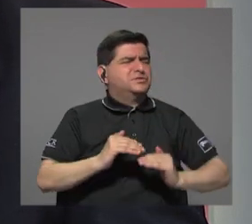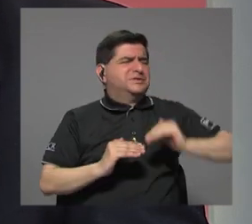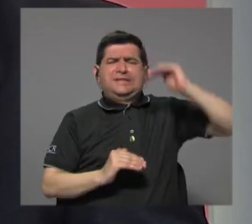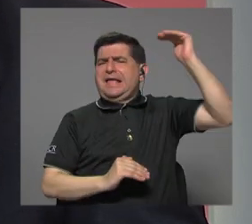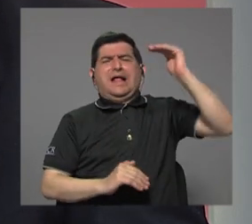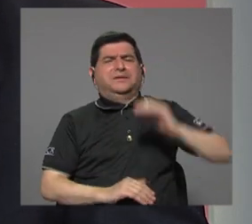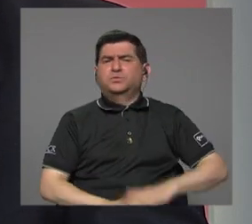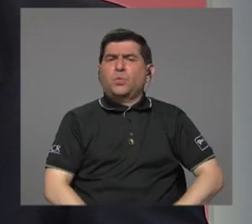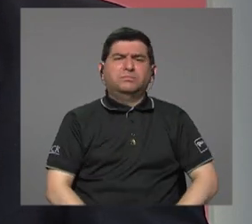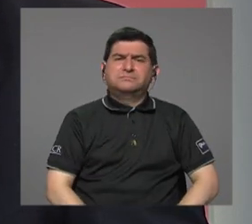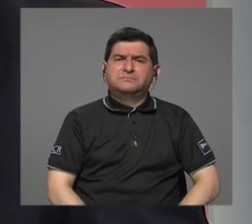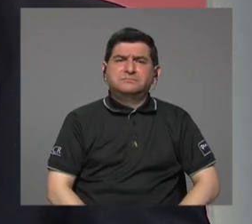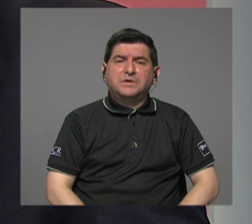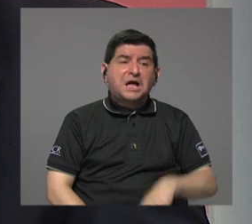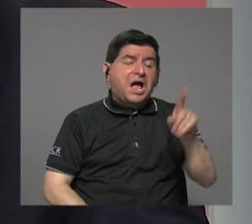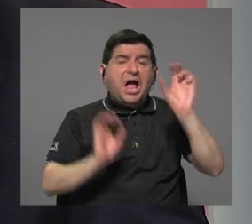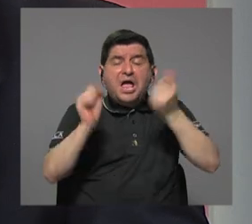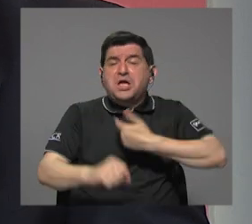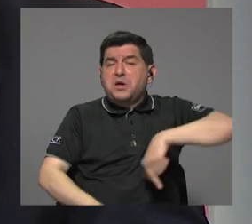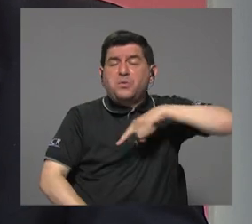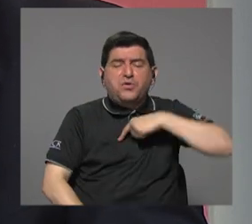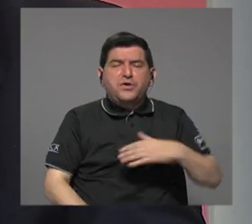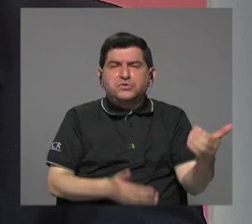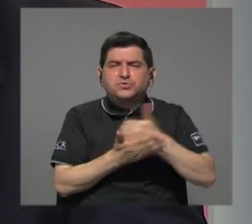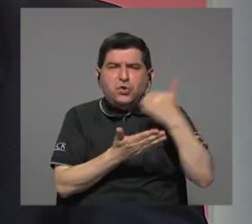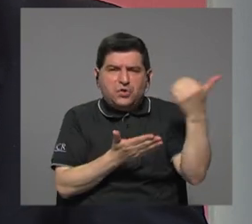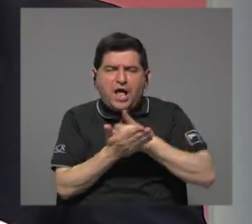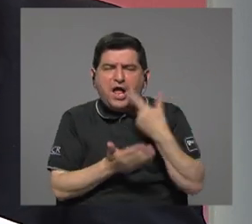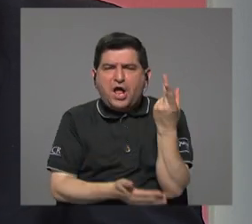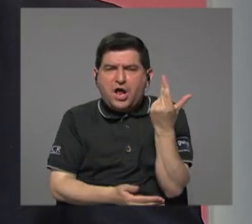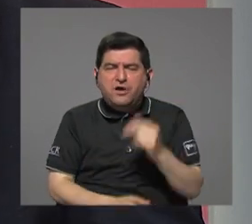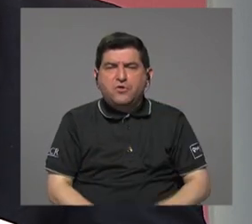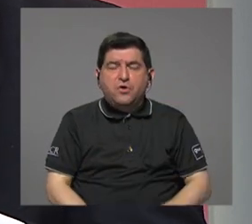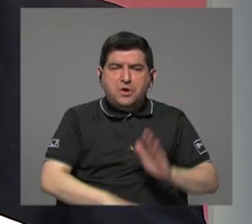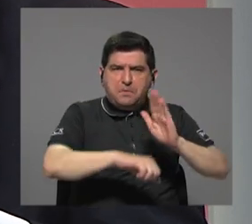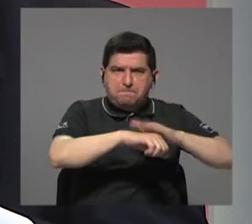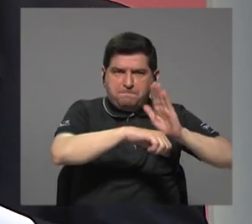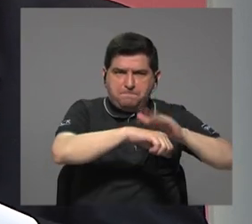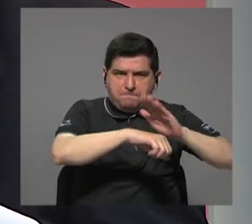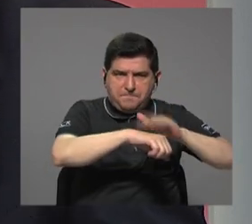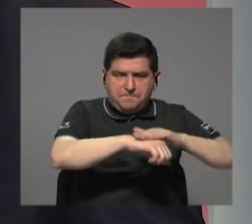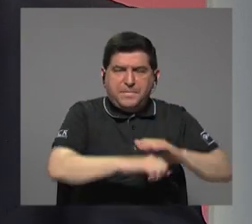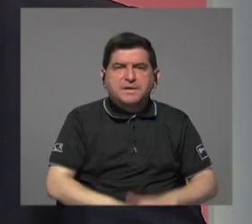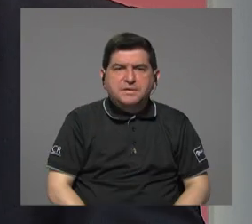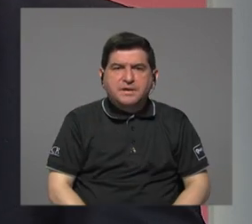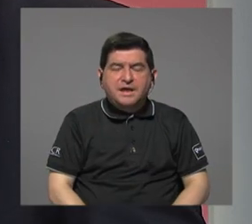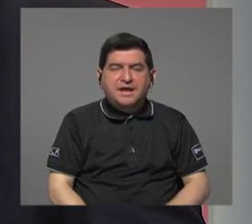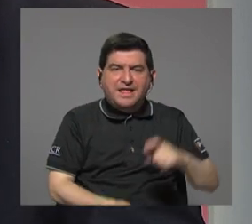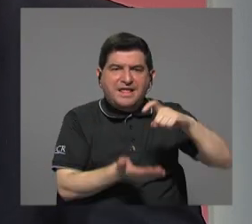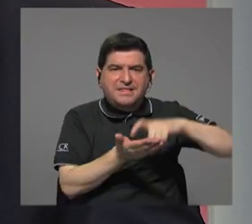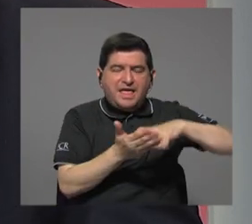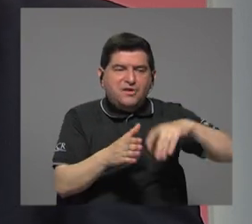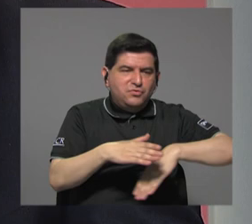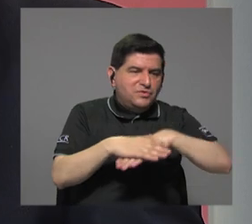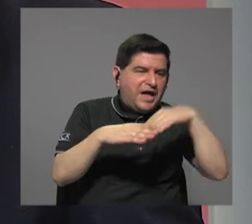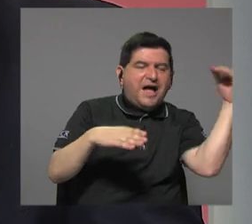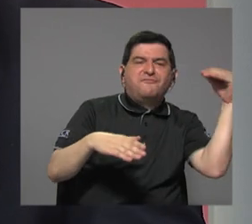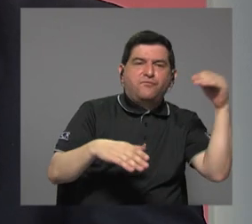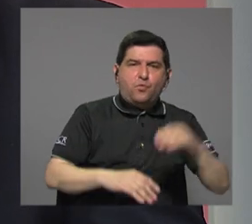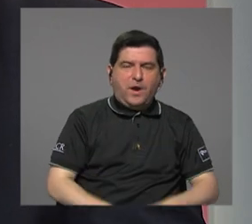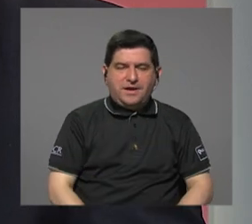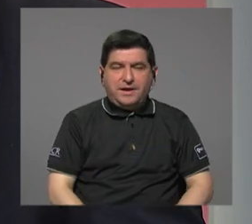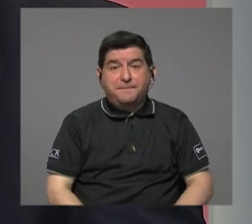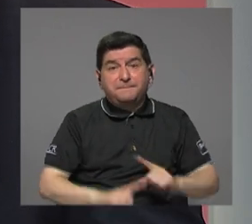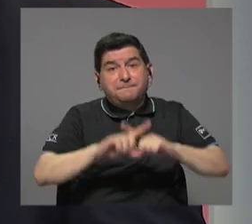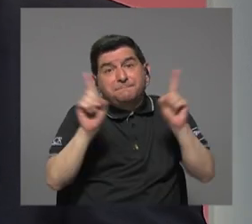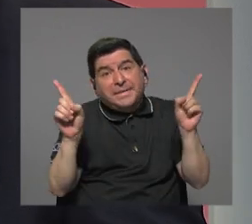y ahí podríamos nosotros ahorrarnos mucho dinero si permitiéramos parquear la deuda externa afuera sin